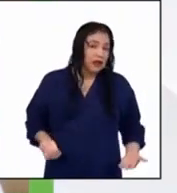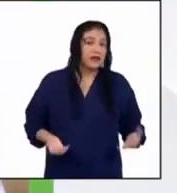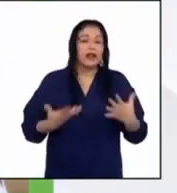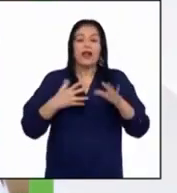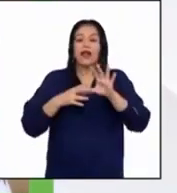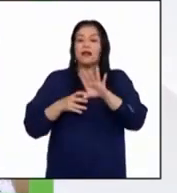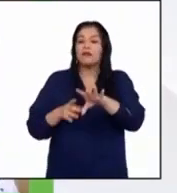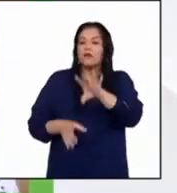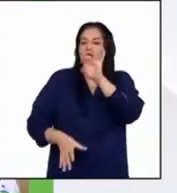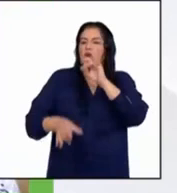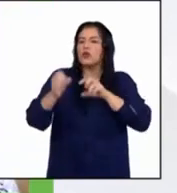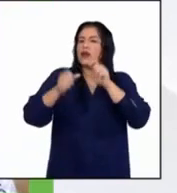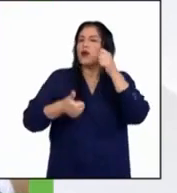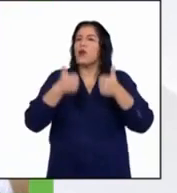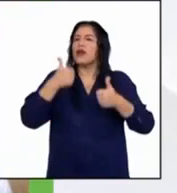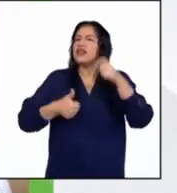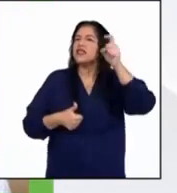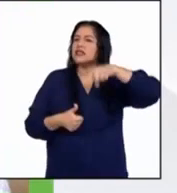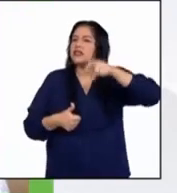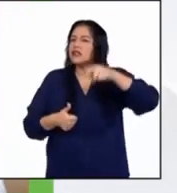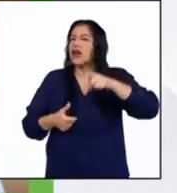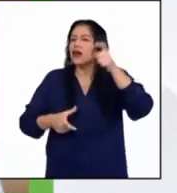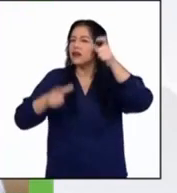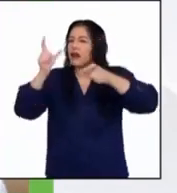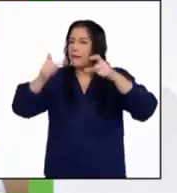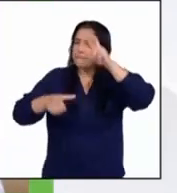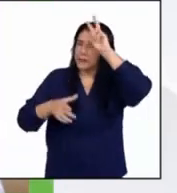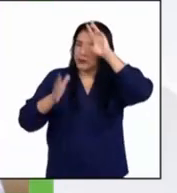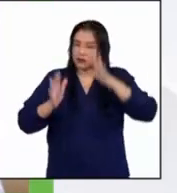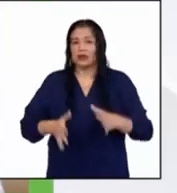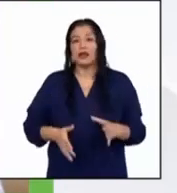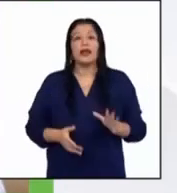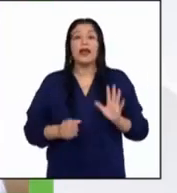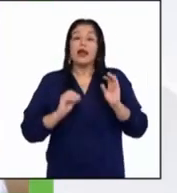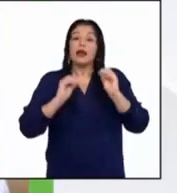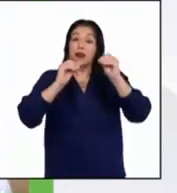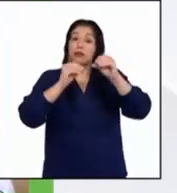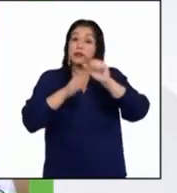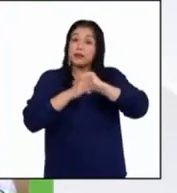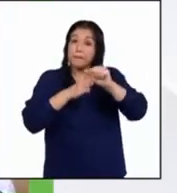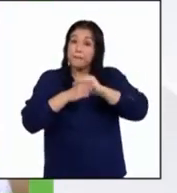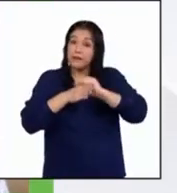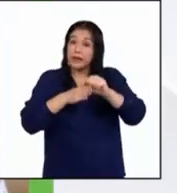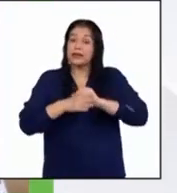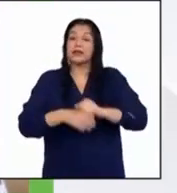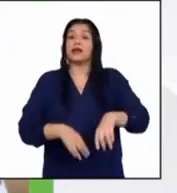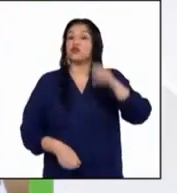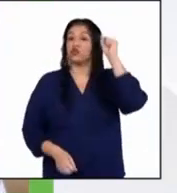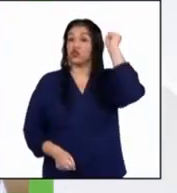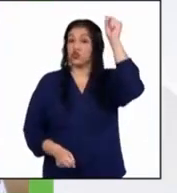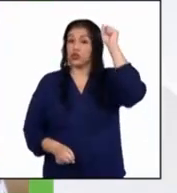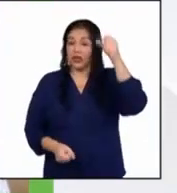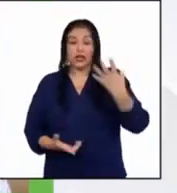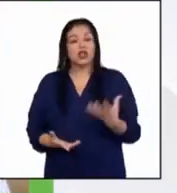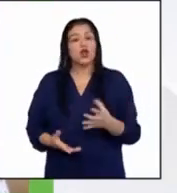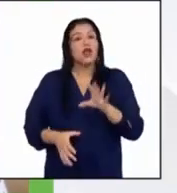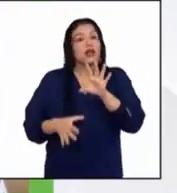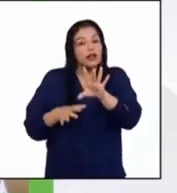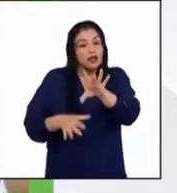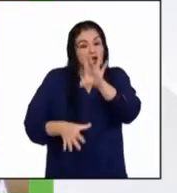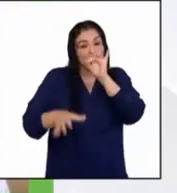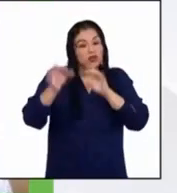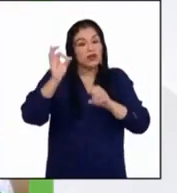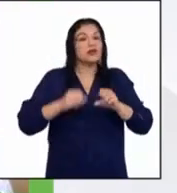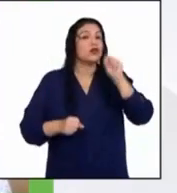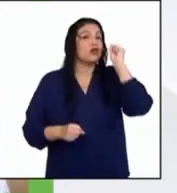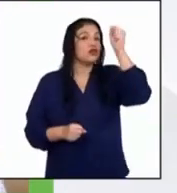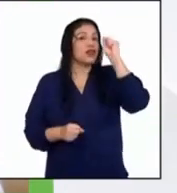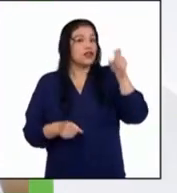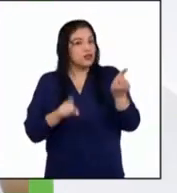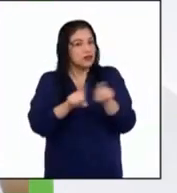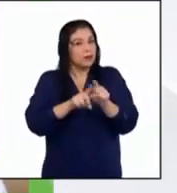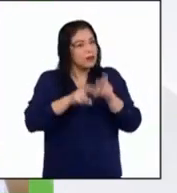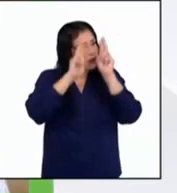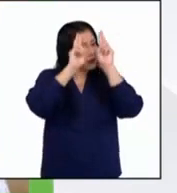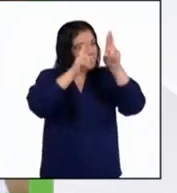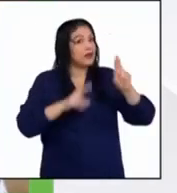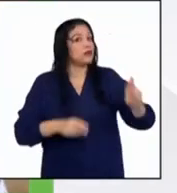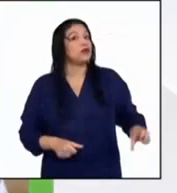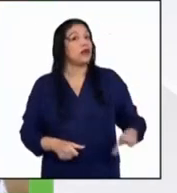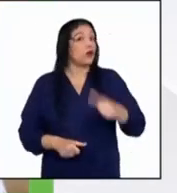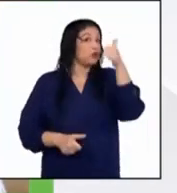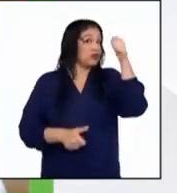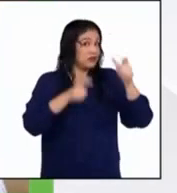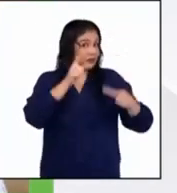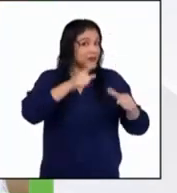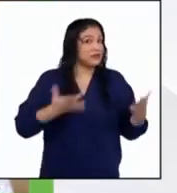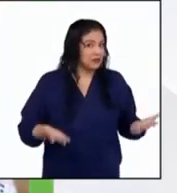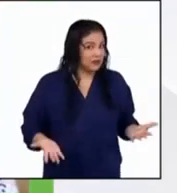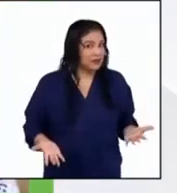de necesidades, en el ejercicio de sus derechos, identificando los derechos y respetando los derechos de los